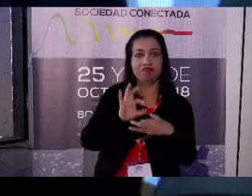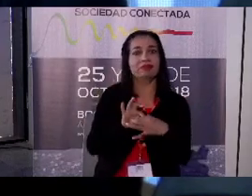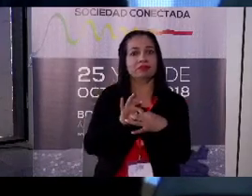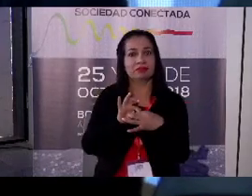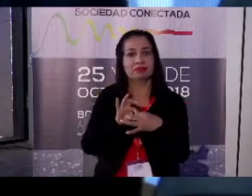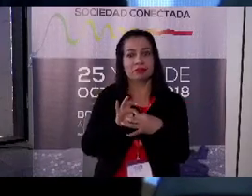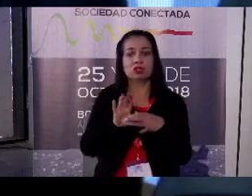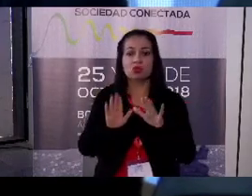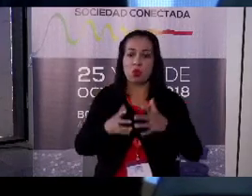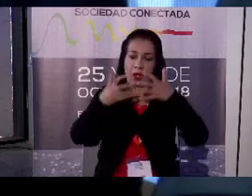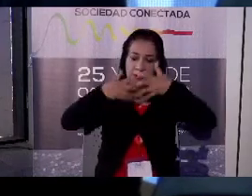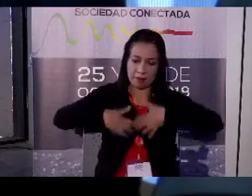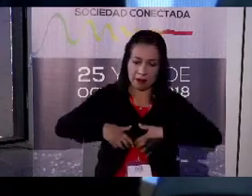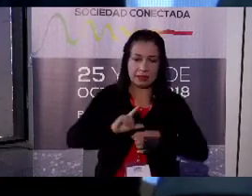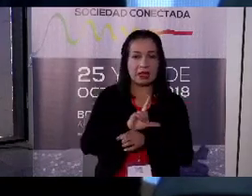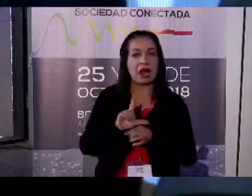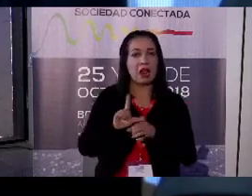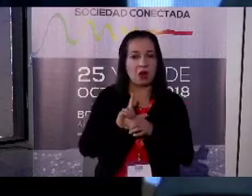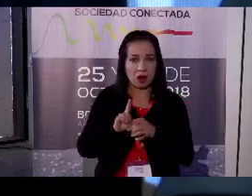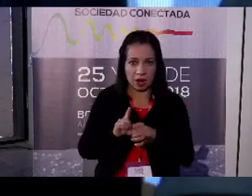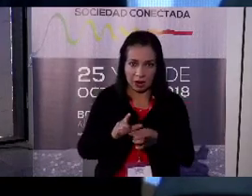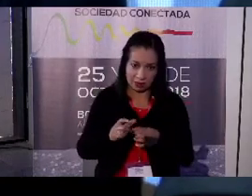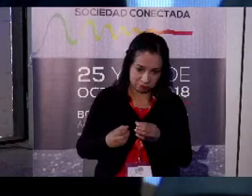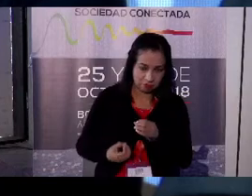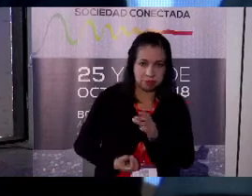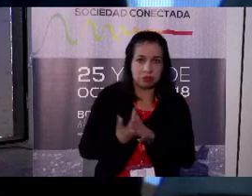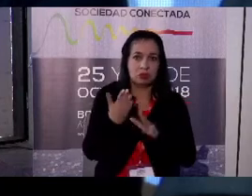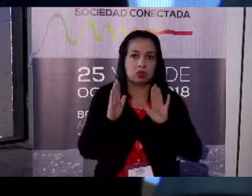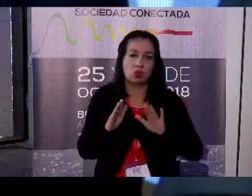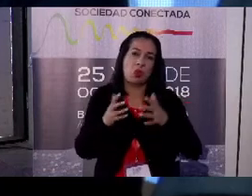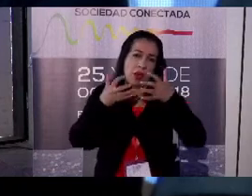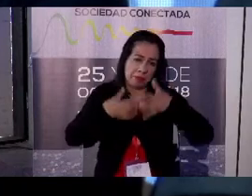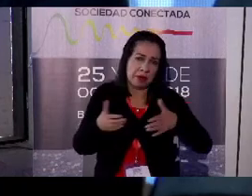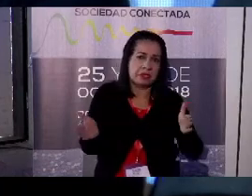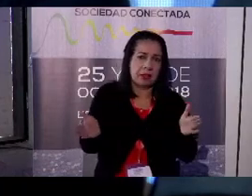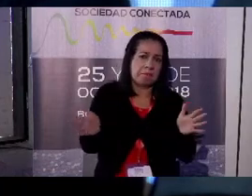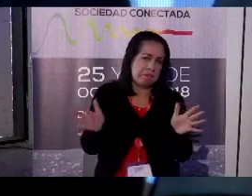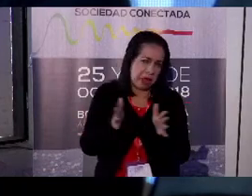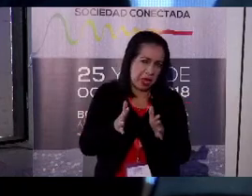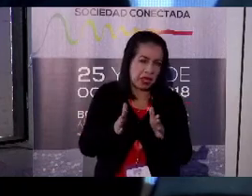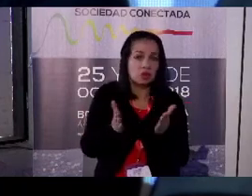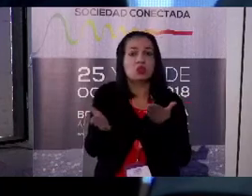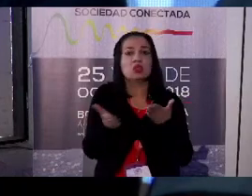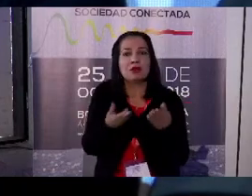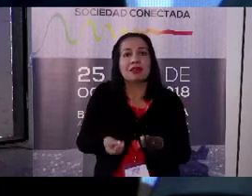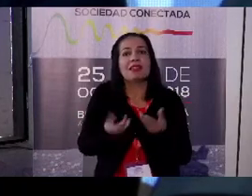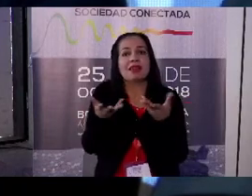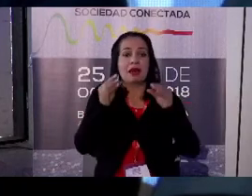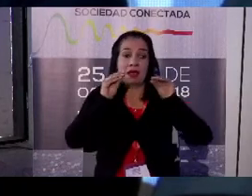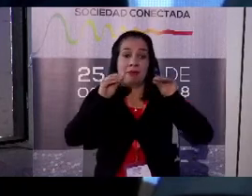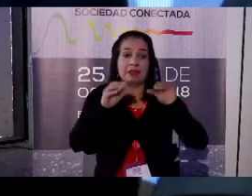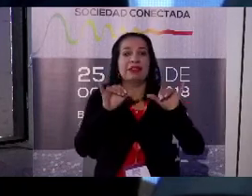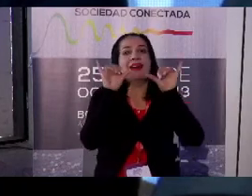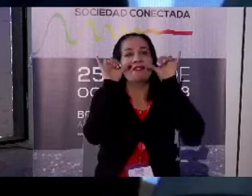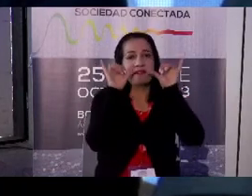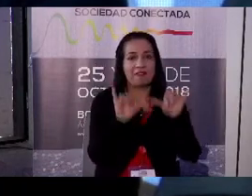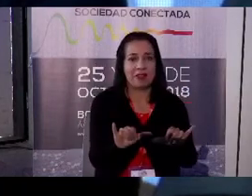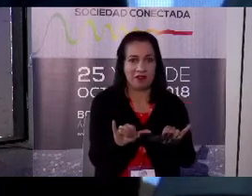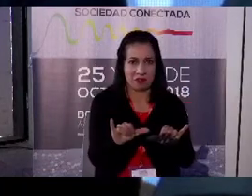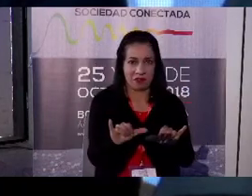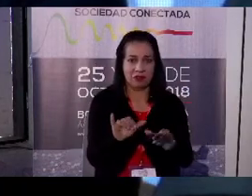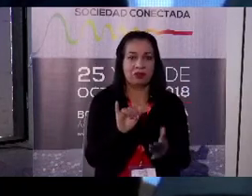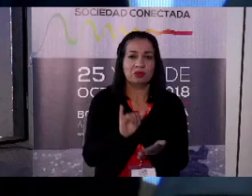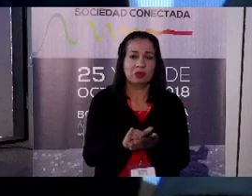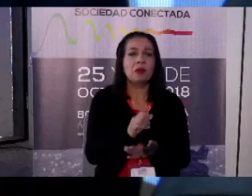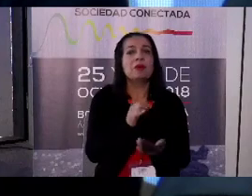que se generen empresas locales este pequeñas empresas que presten el servicio se capaciten y se queden en el lugar La idea es asentar